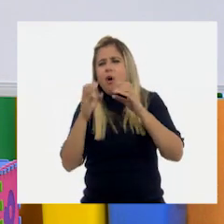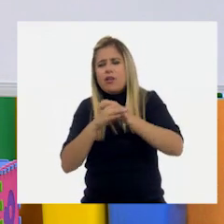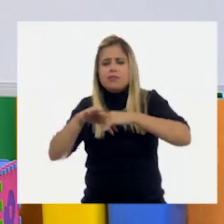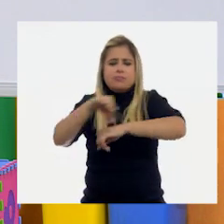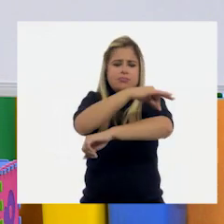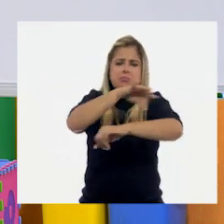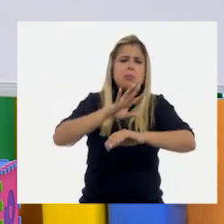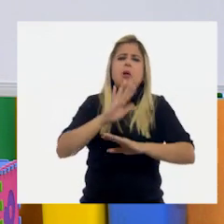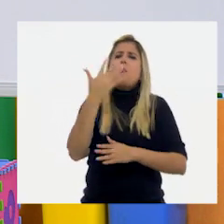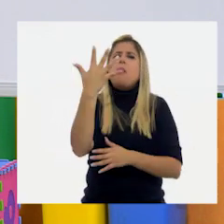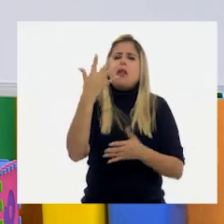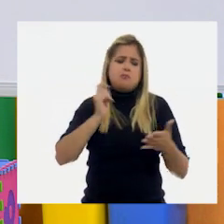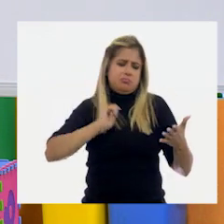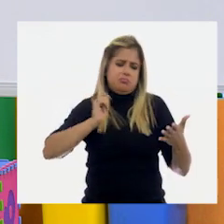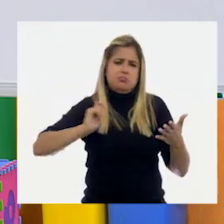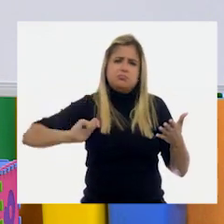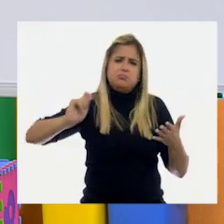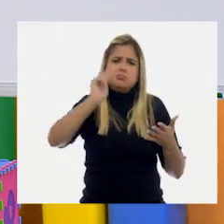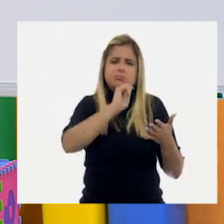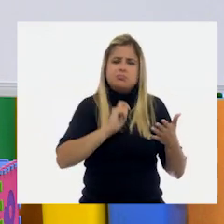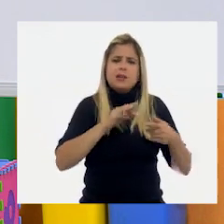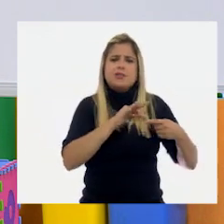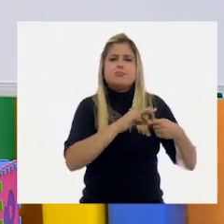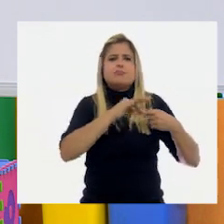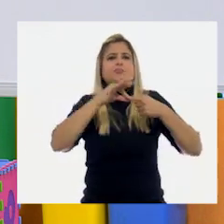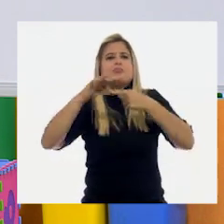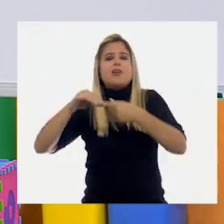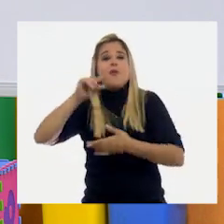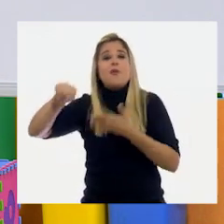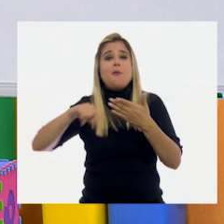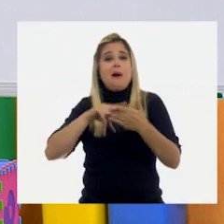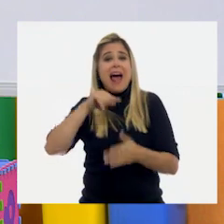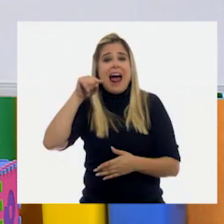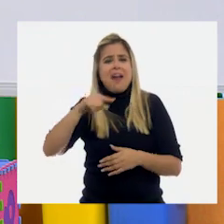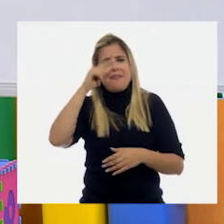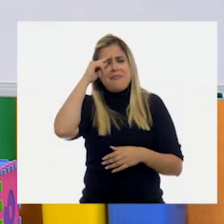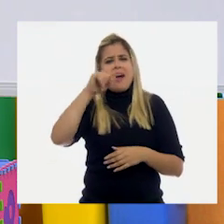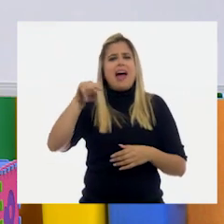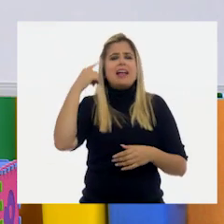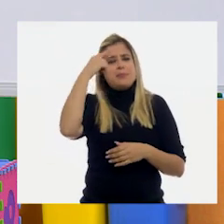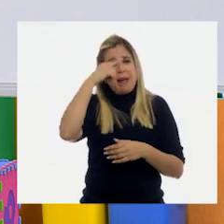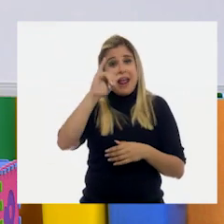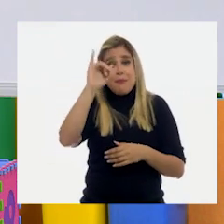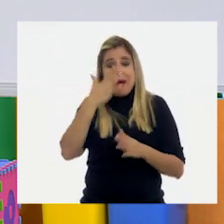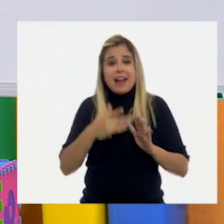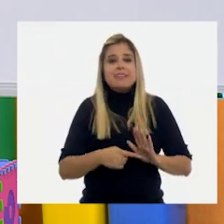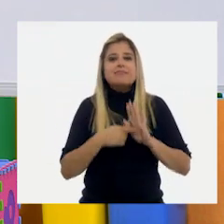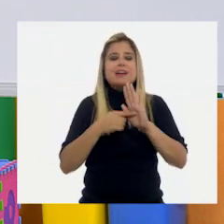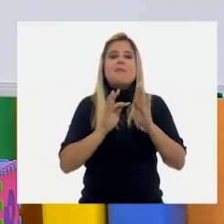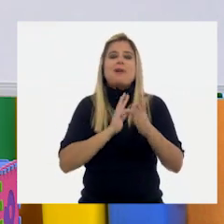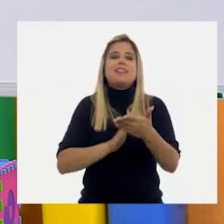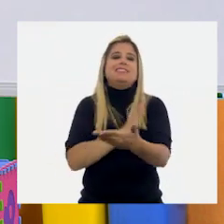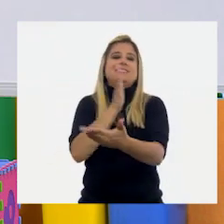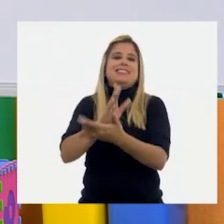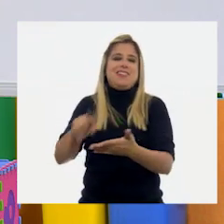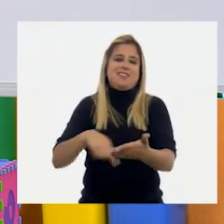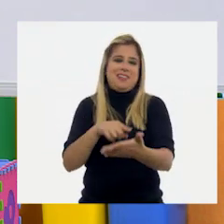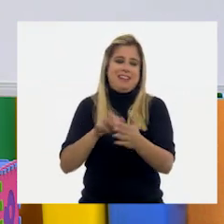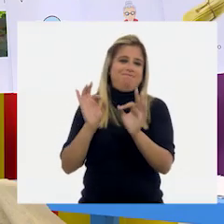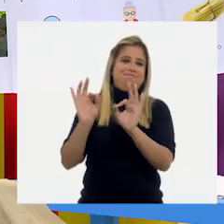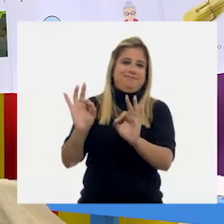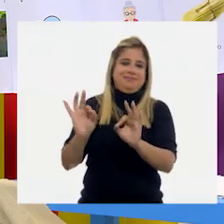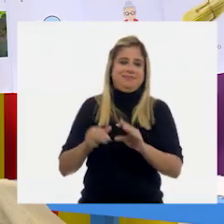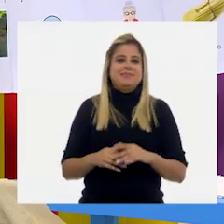Tú lo dibujas a mano y pues vas, te vas guiando con esa imagen para poder llegar a un lugar específico.